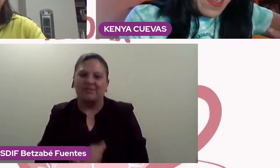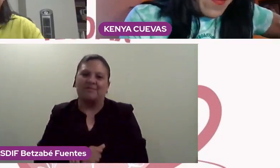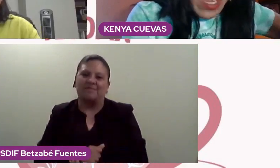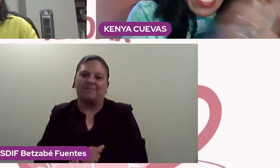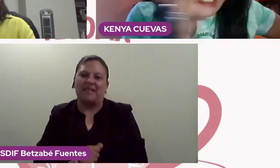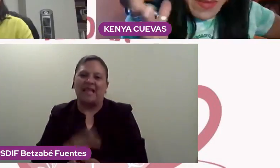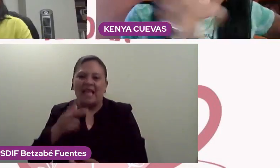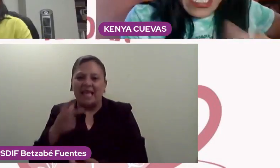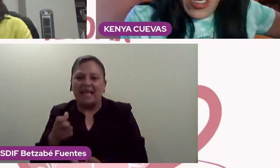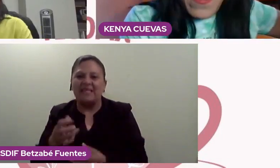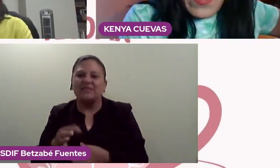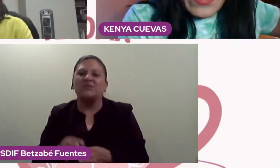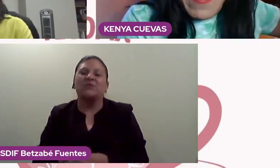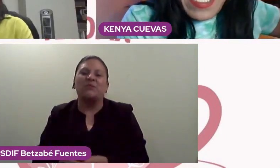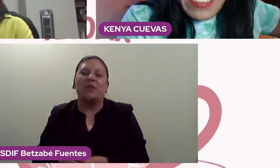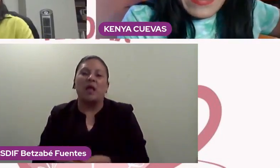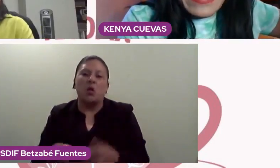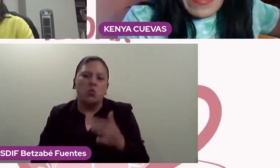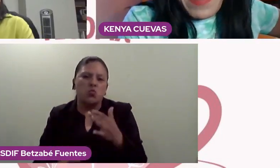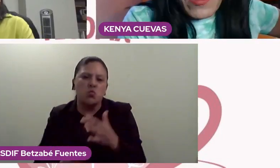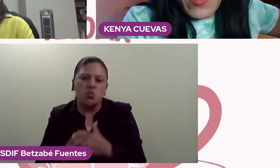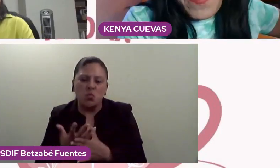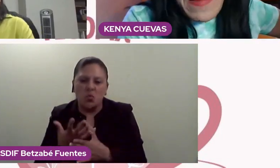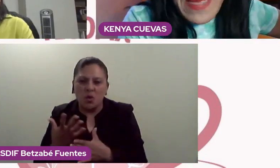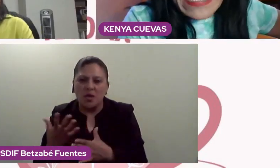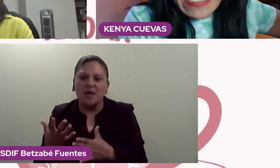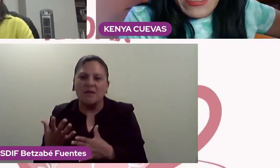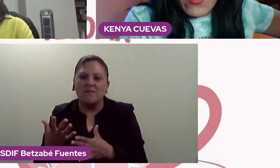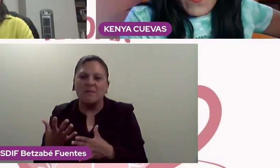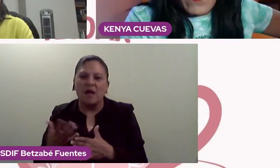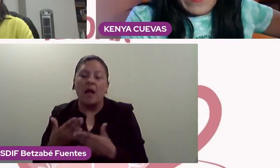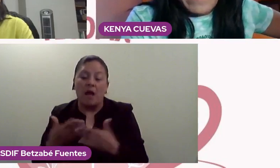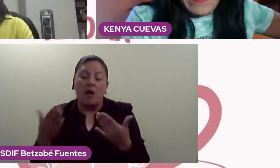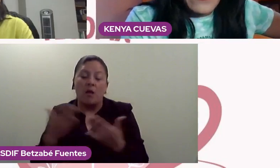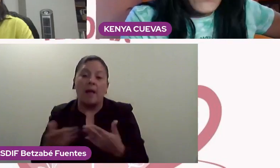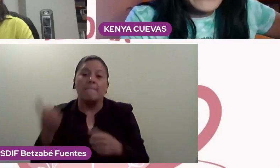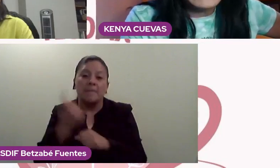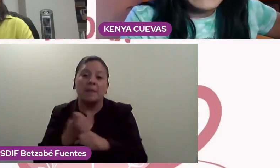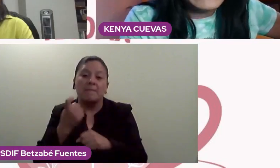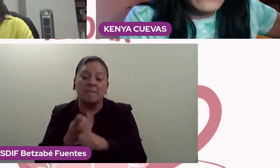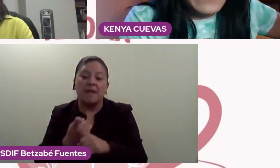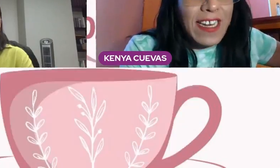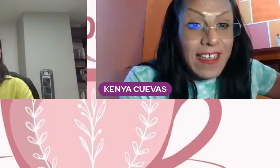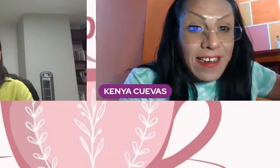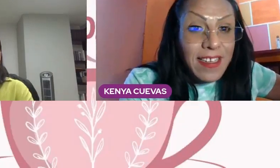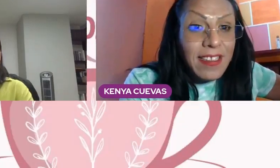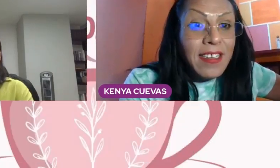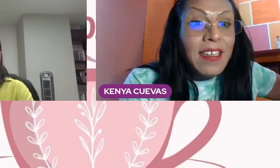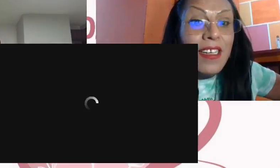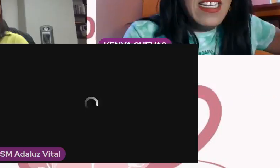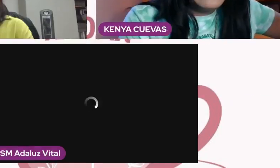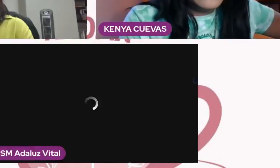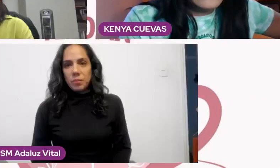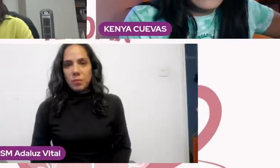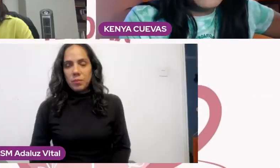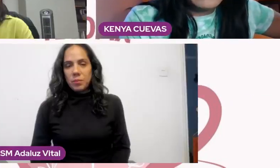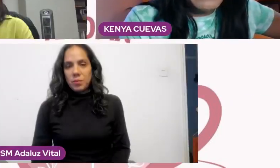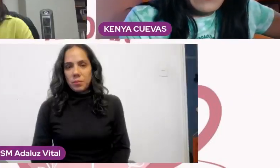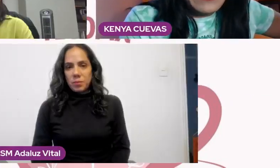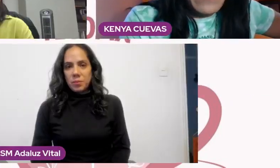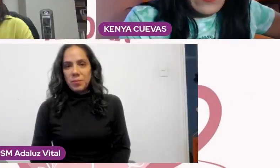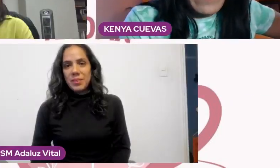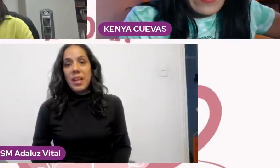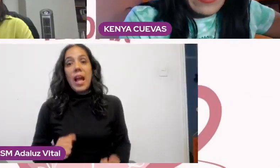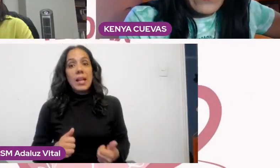nueva expansión, pues también ya abrimos un primer centro comunitario en el estado de Nayarit. Entonces, pues